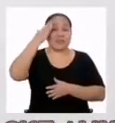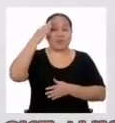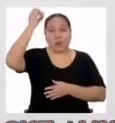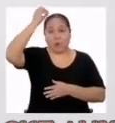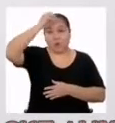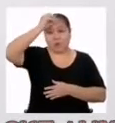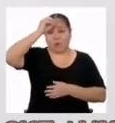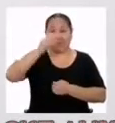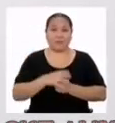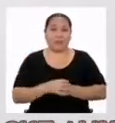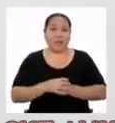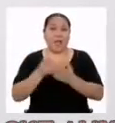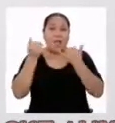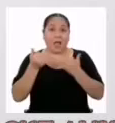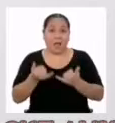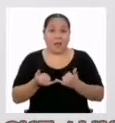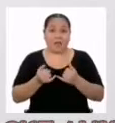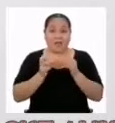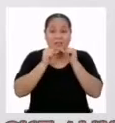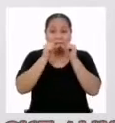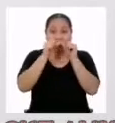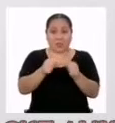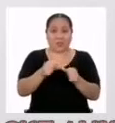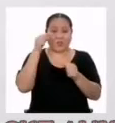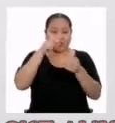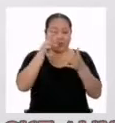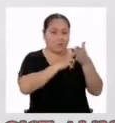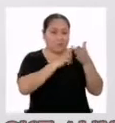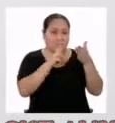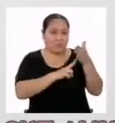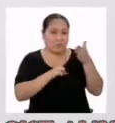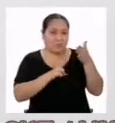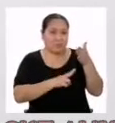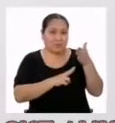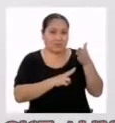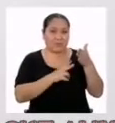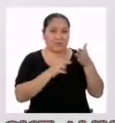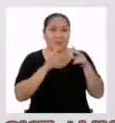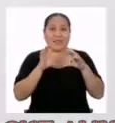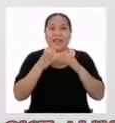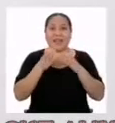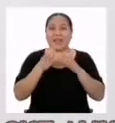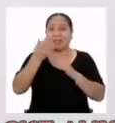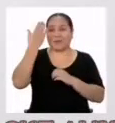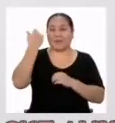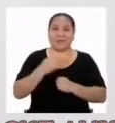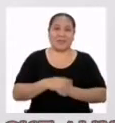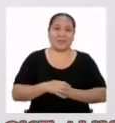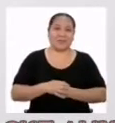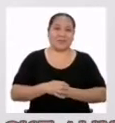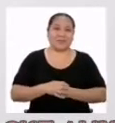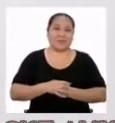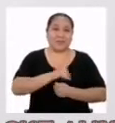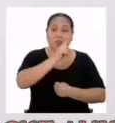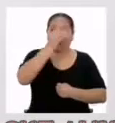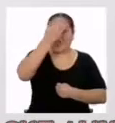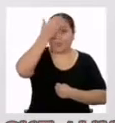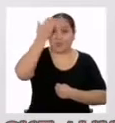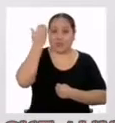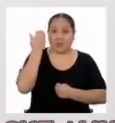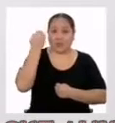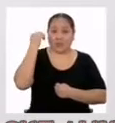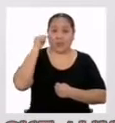Ahora, lo que toca es continuar con el texto que empezamos en la clase pasada. No olviden que